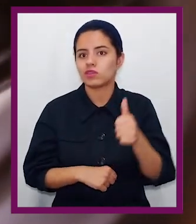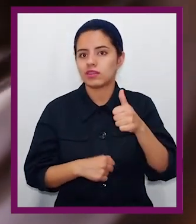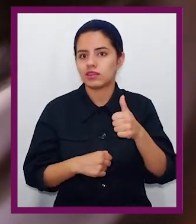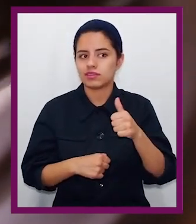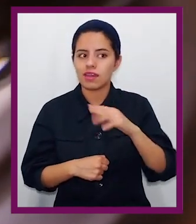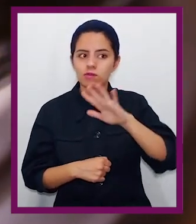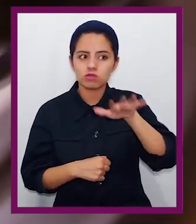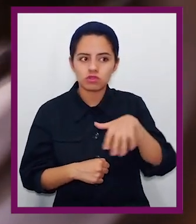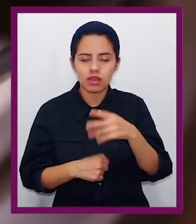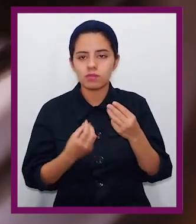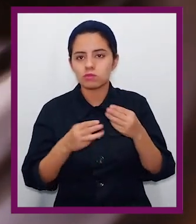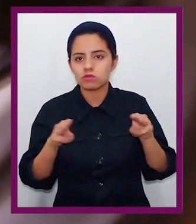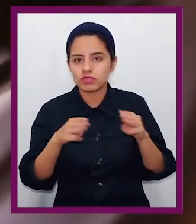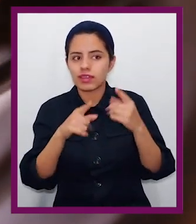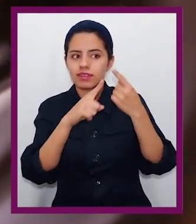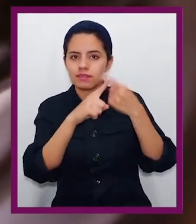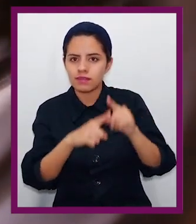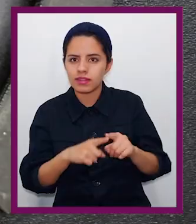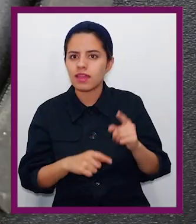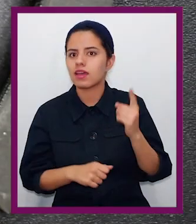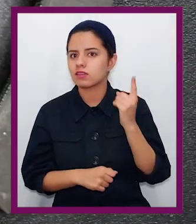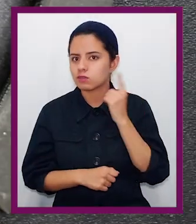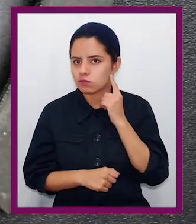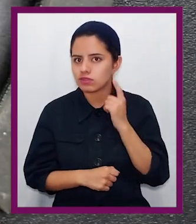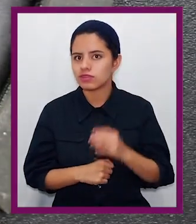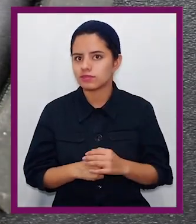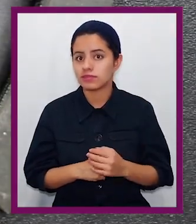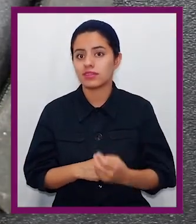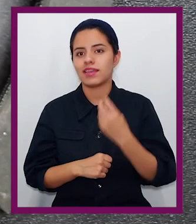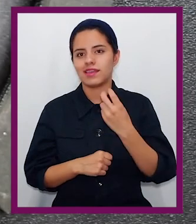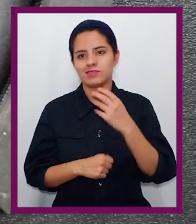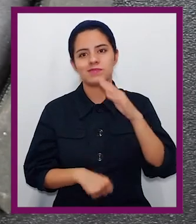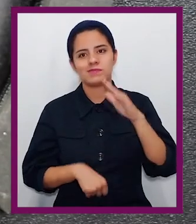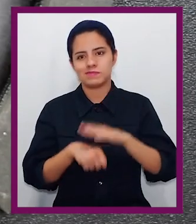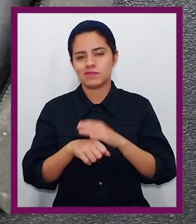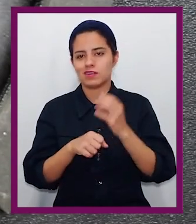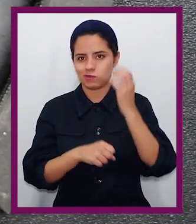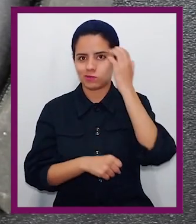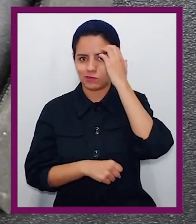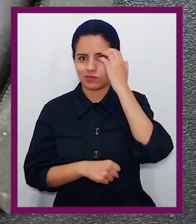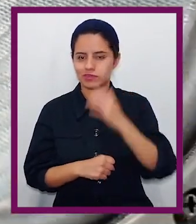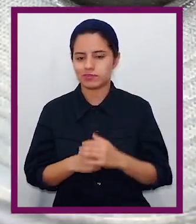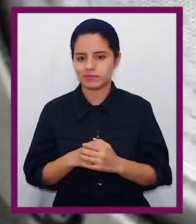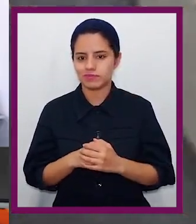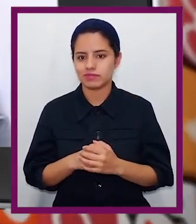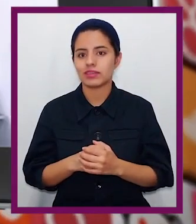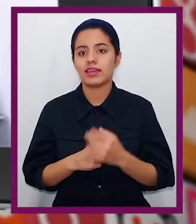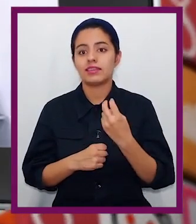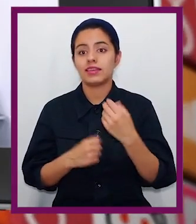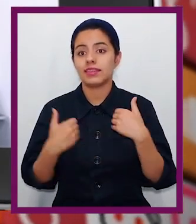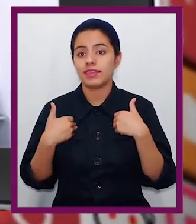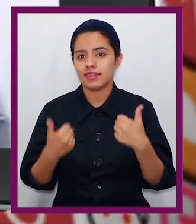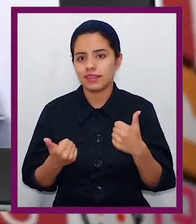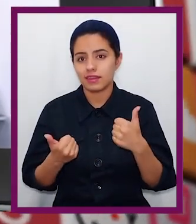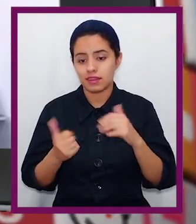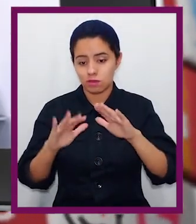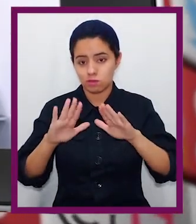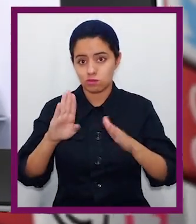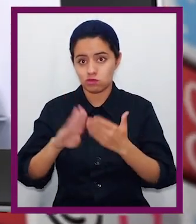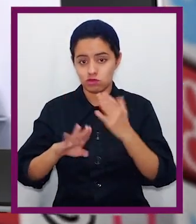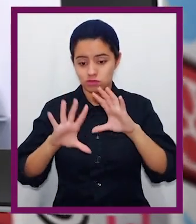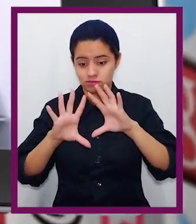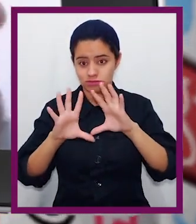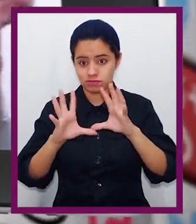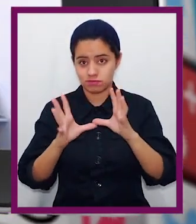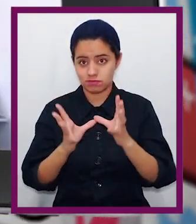otras voces. Para poder generar un futuro de ciudadanía digital que construya, hay que buscar muchas voces y sobre todo entender el mundo no